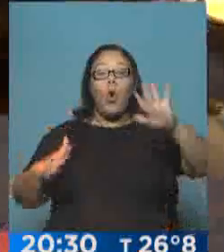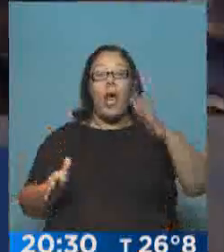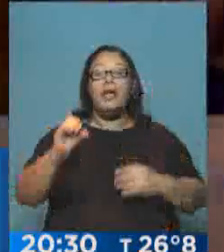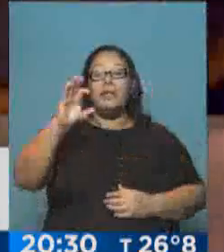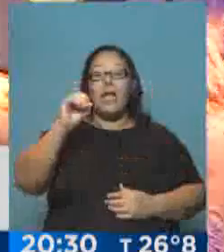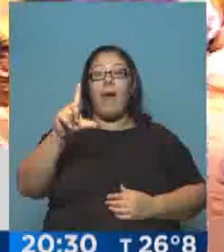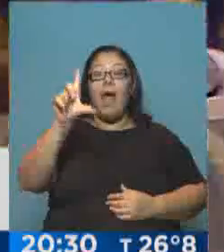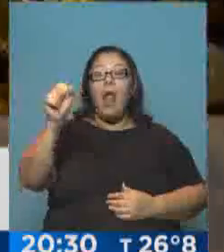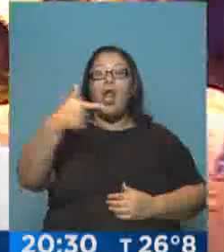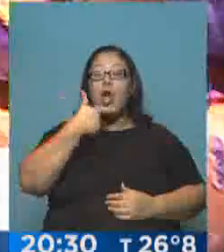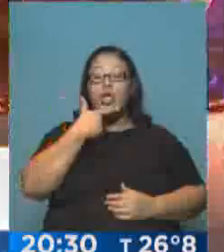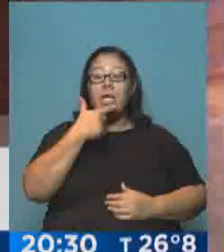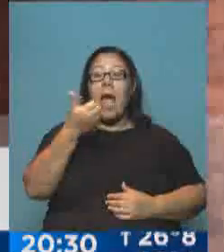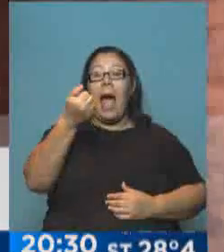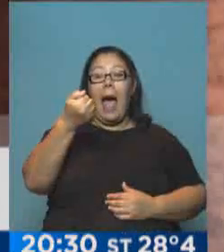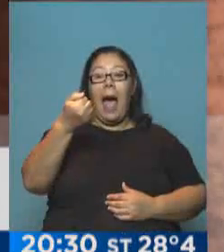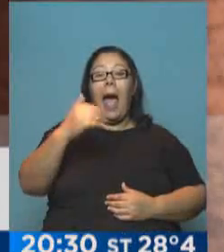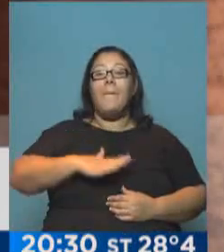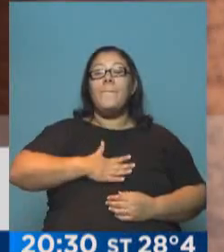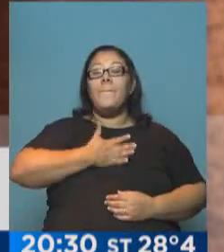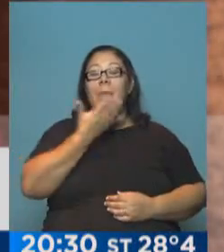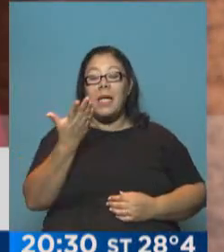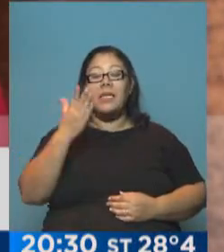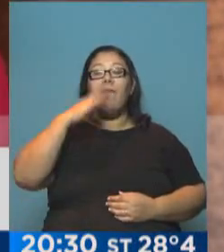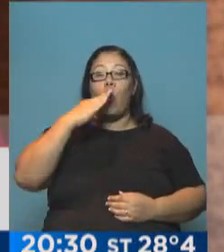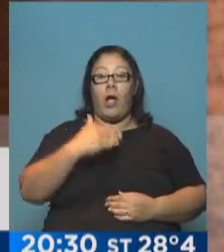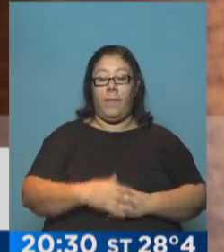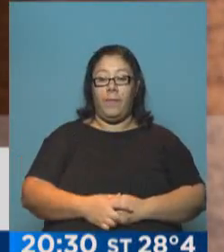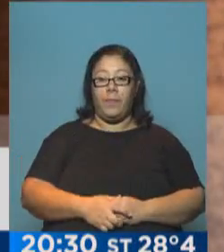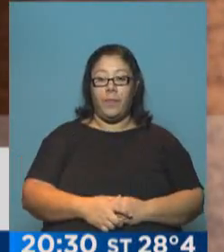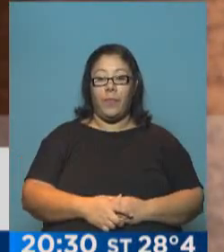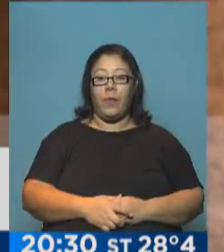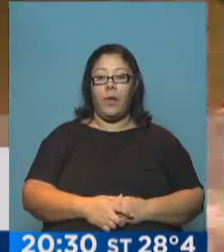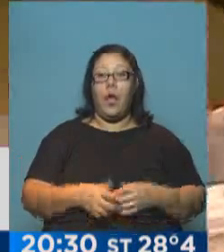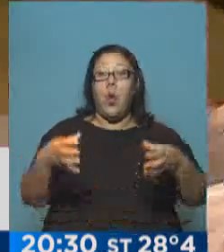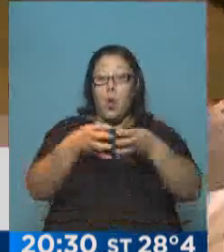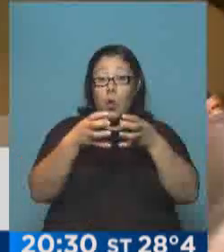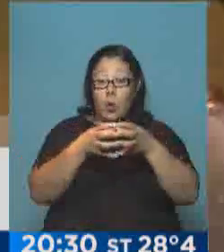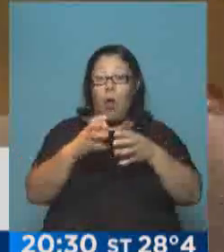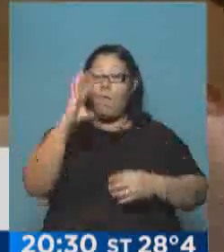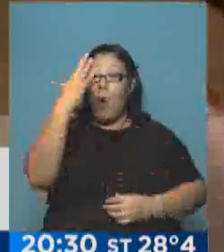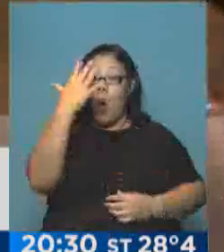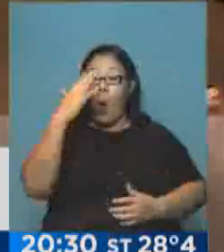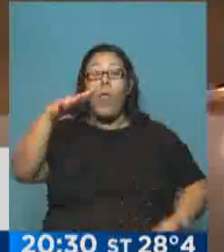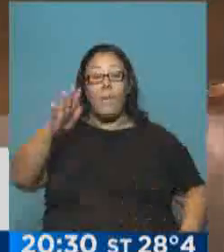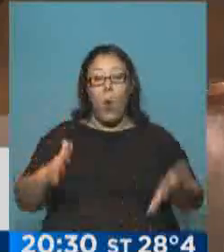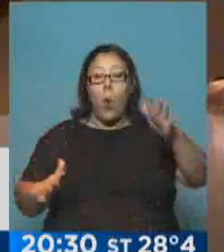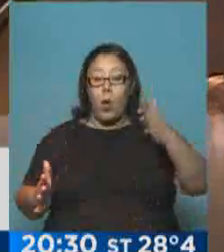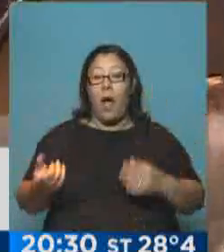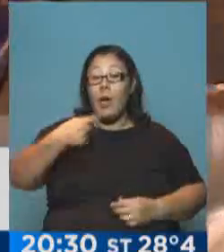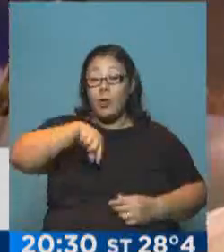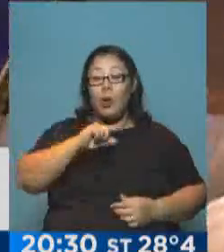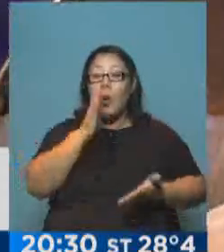Y estamos súper contentos de hacer esta temporada de carnaval junto con la Murga de la Boca, así que para nosotros también es algo nuevo,